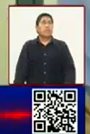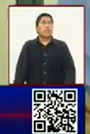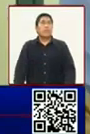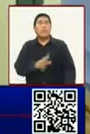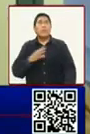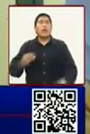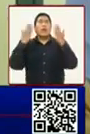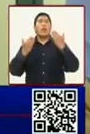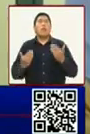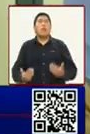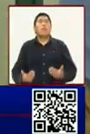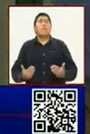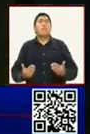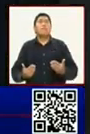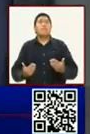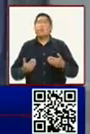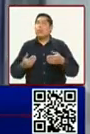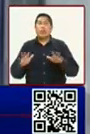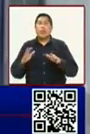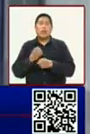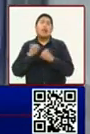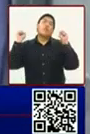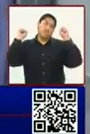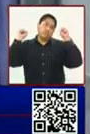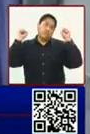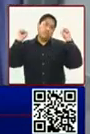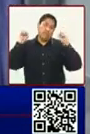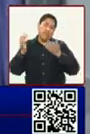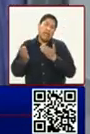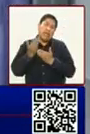Y actualmente está fuera de peligro.